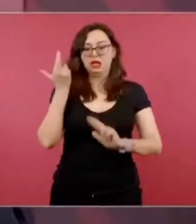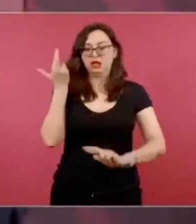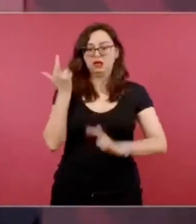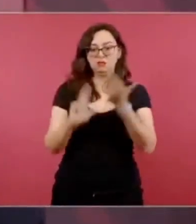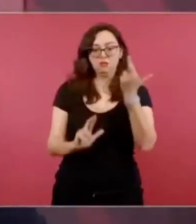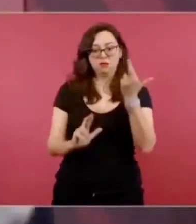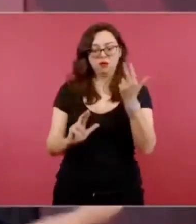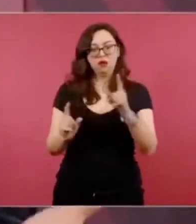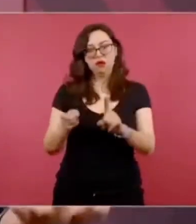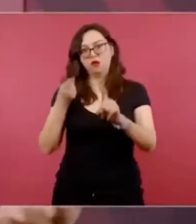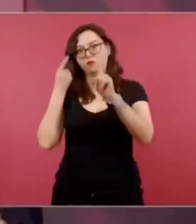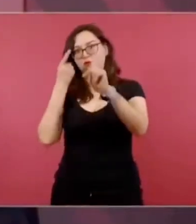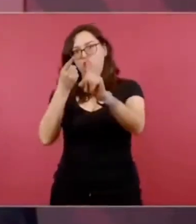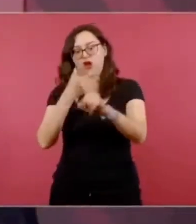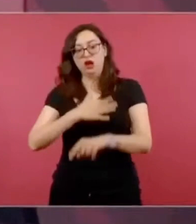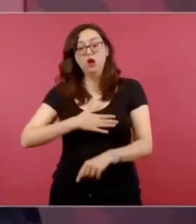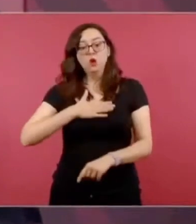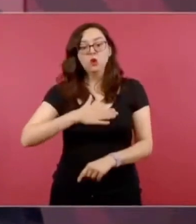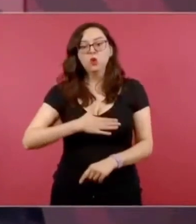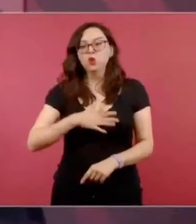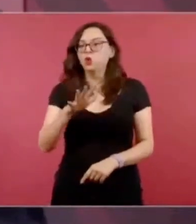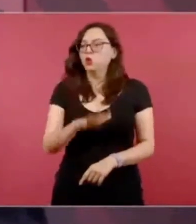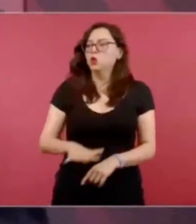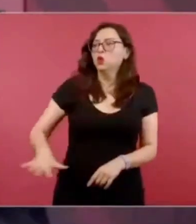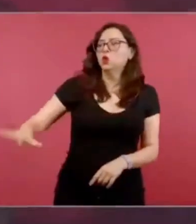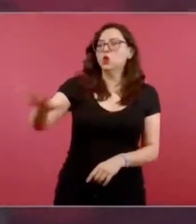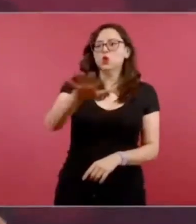con justicia social.